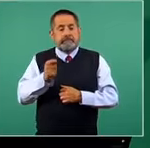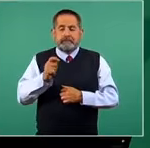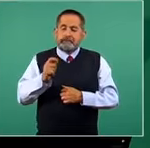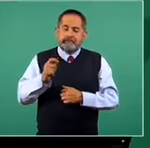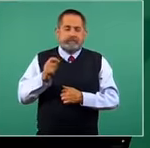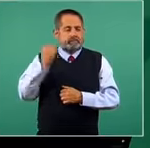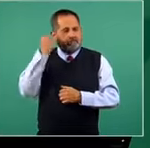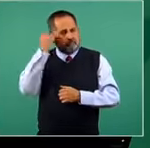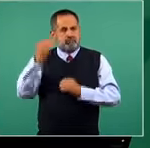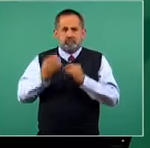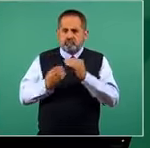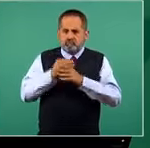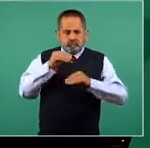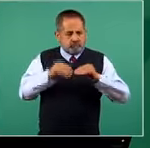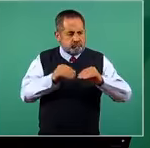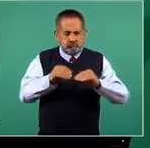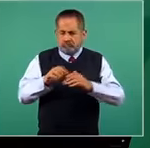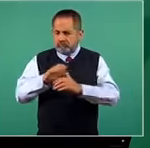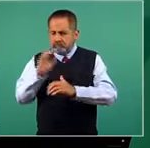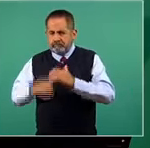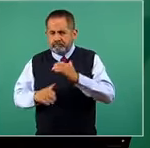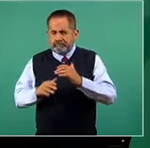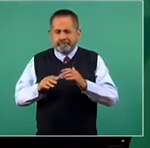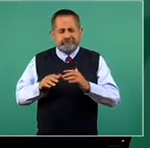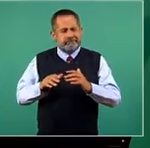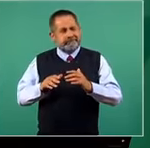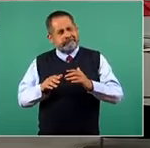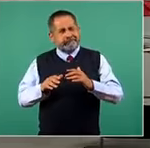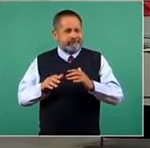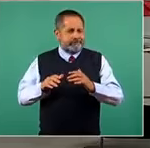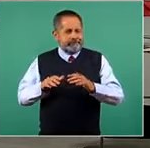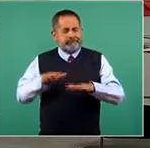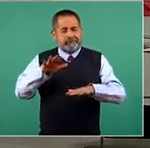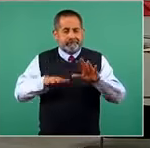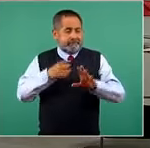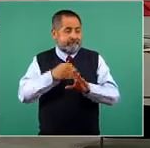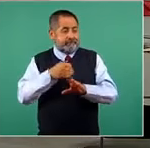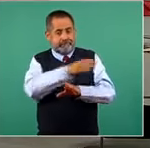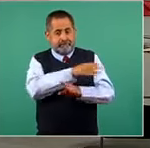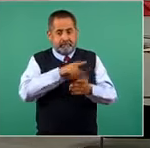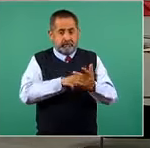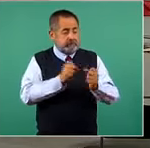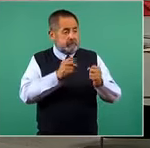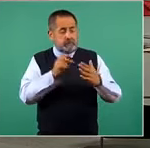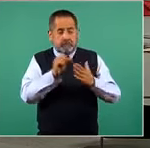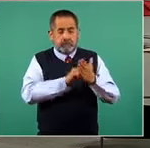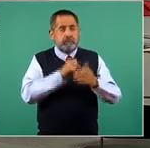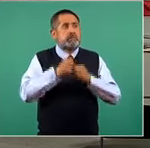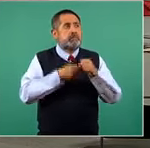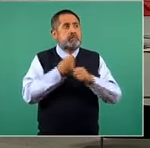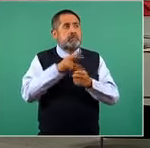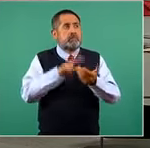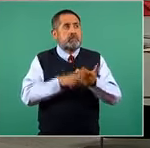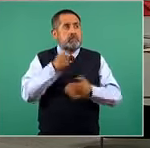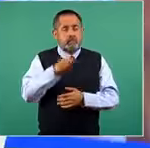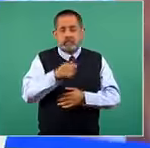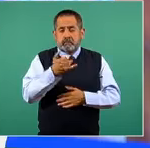construir y dar por terminado, a veces ha sido utilizado, lo fue durante varios meses en 2019 y